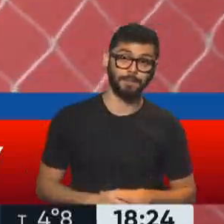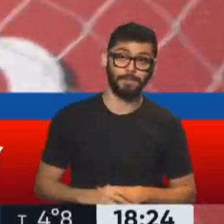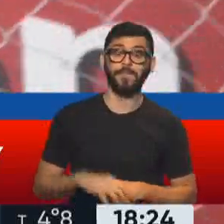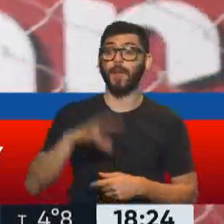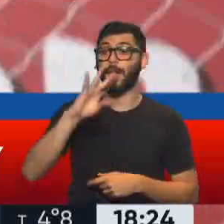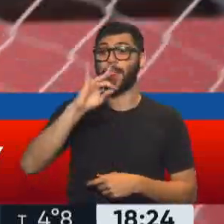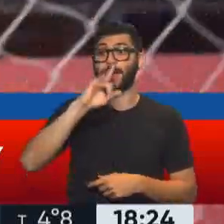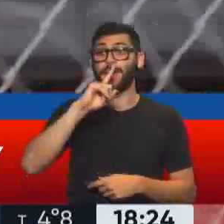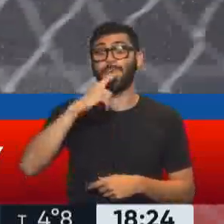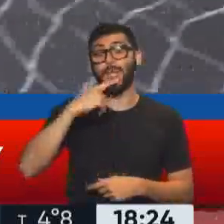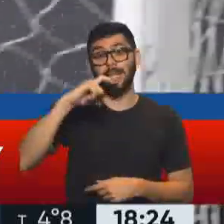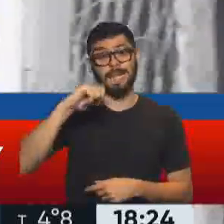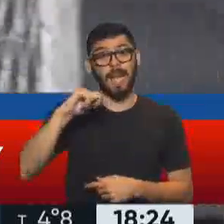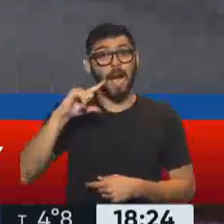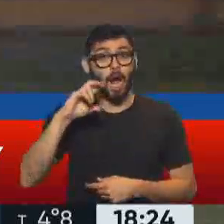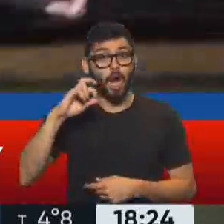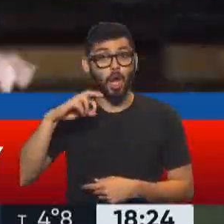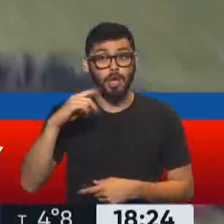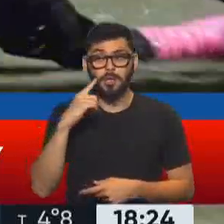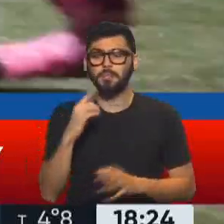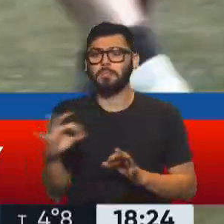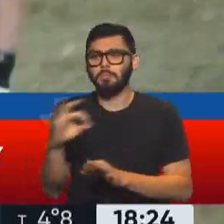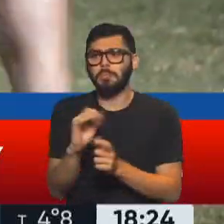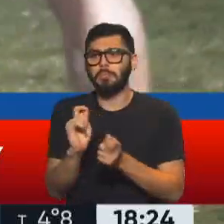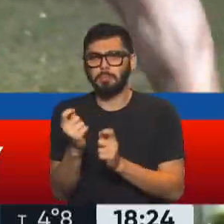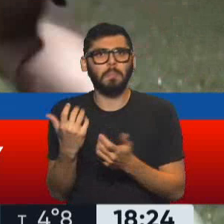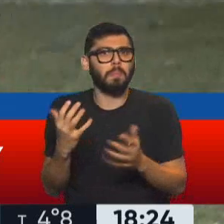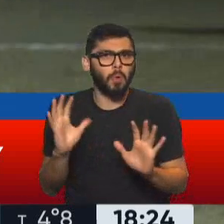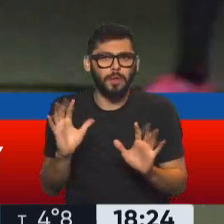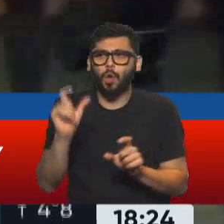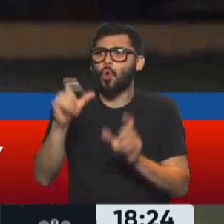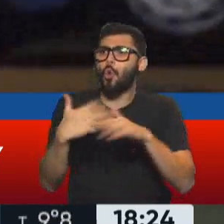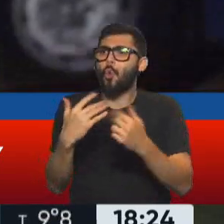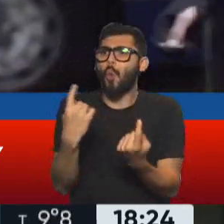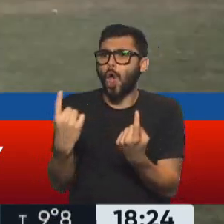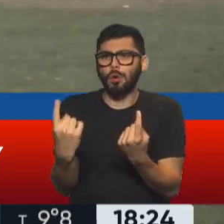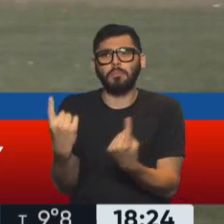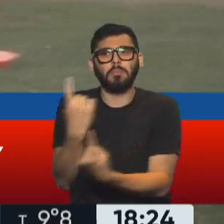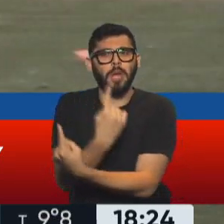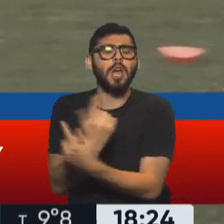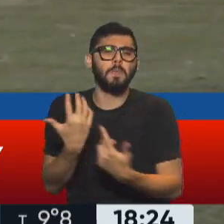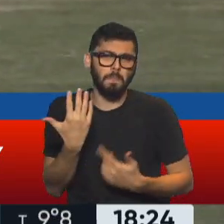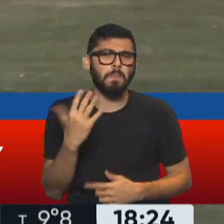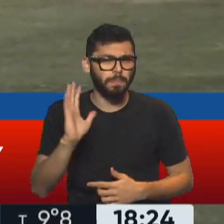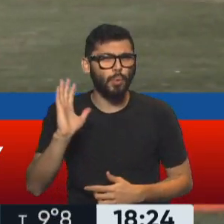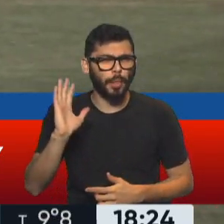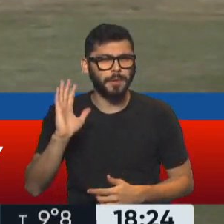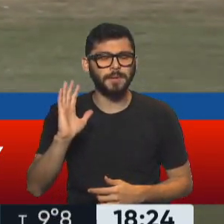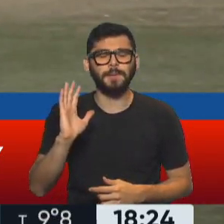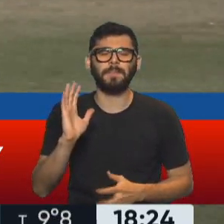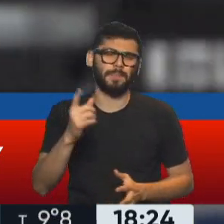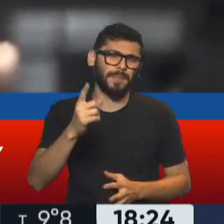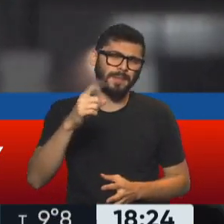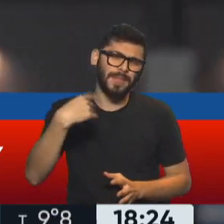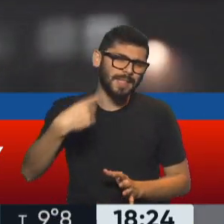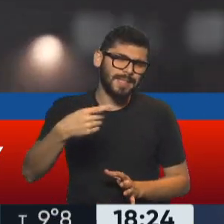Scaloni podría cambiar esquema, podría cambiar algunos futbolistas, siempre se sabe que están